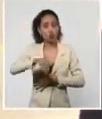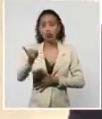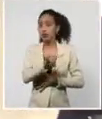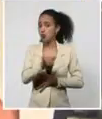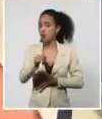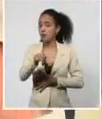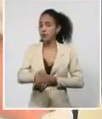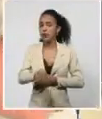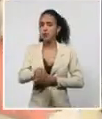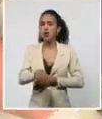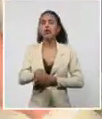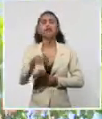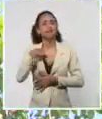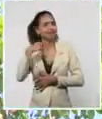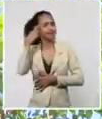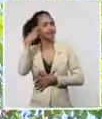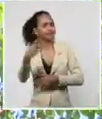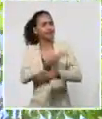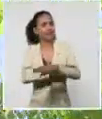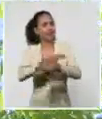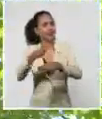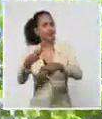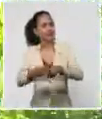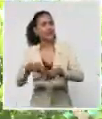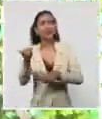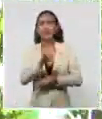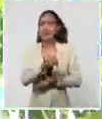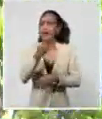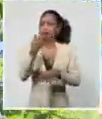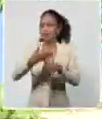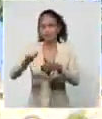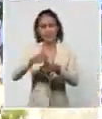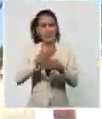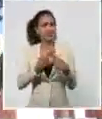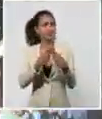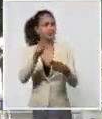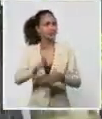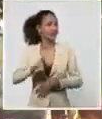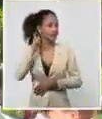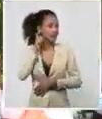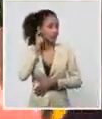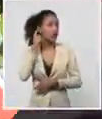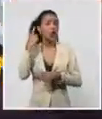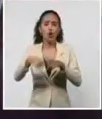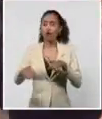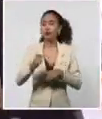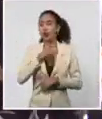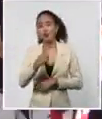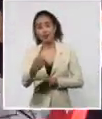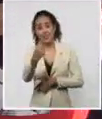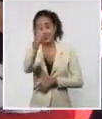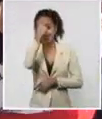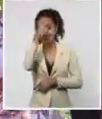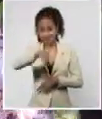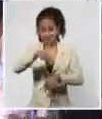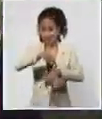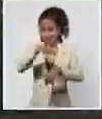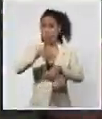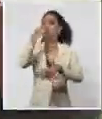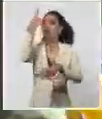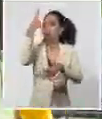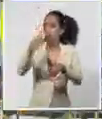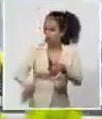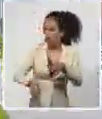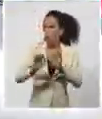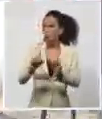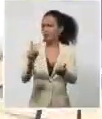sucediendo encuentros con la historia, recordaciones también a Marta Abreu, la benefactora de la ciudad, al Che. Y en este minuto está ocurriendo otra de las